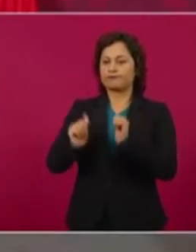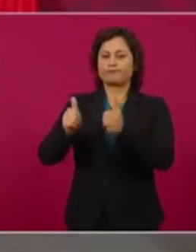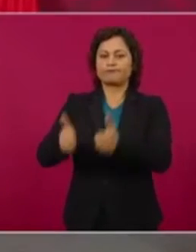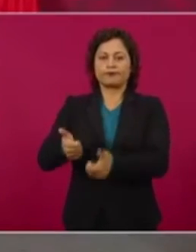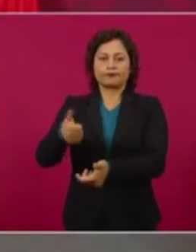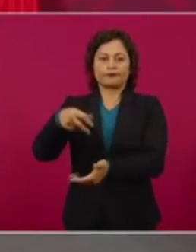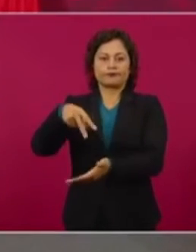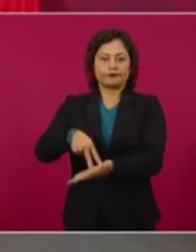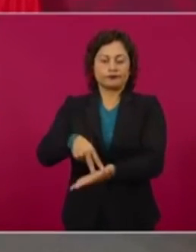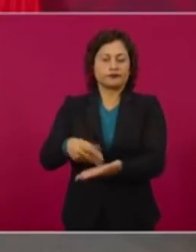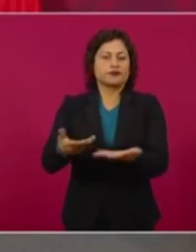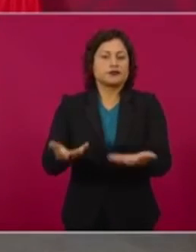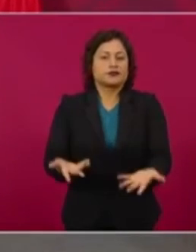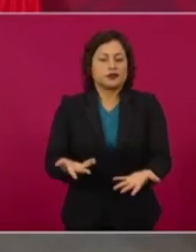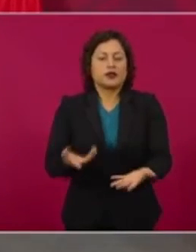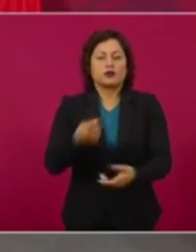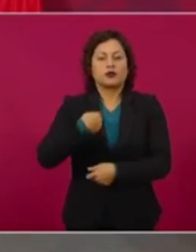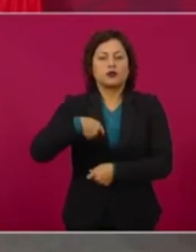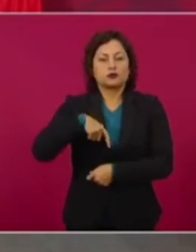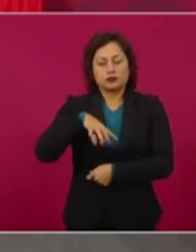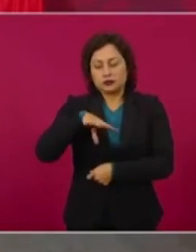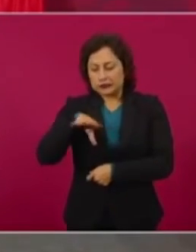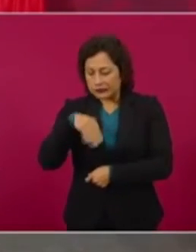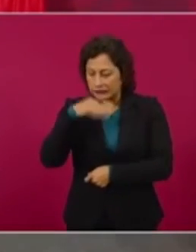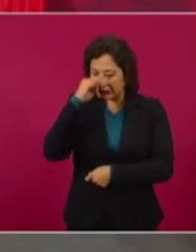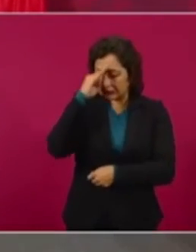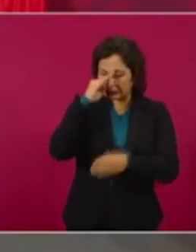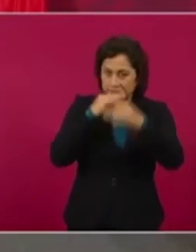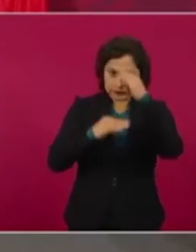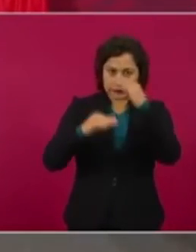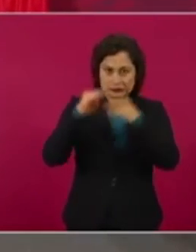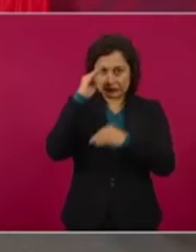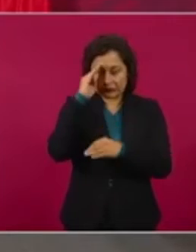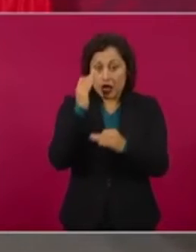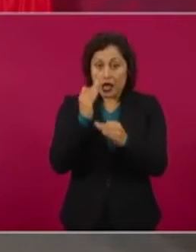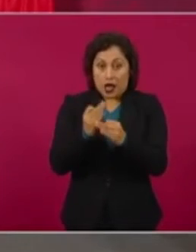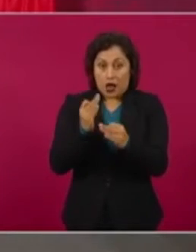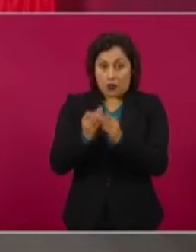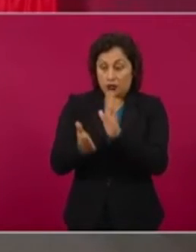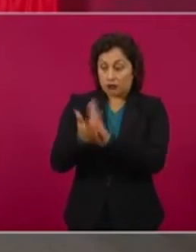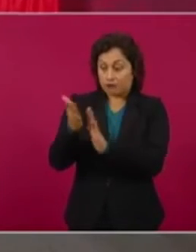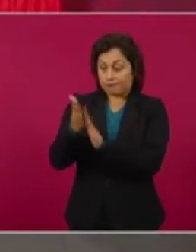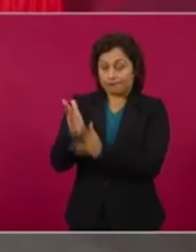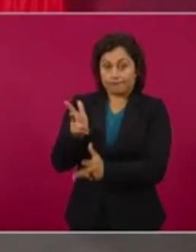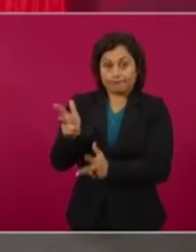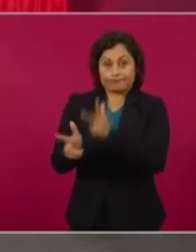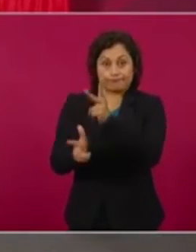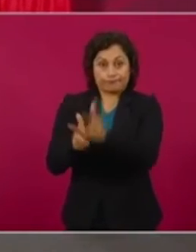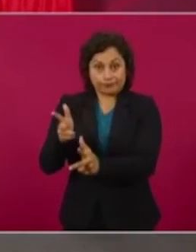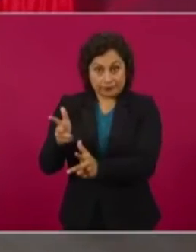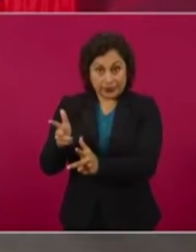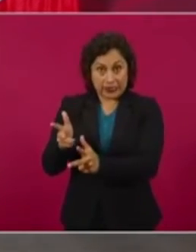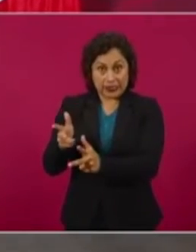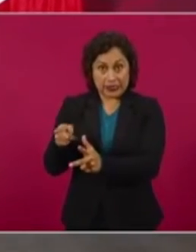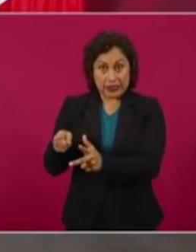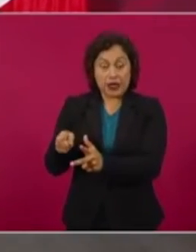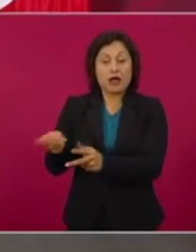y estamos buscando, ahora que se está construyendo el Tren Maya y que además va a haber más